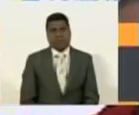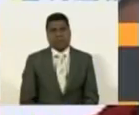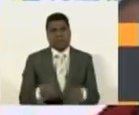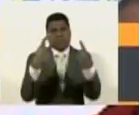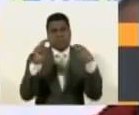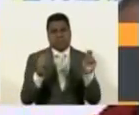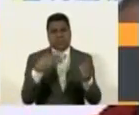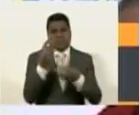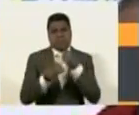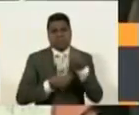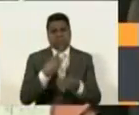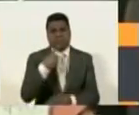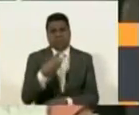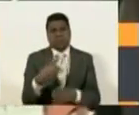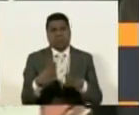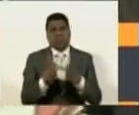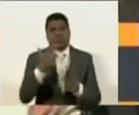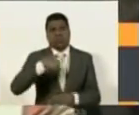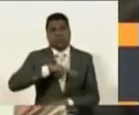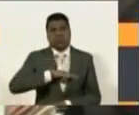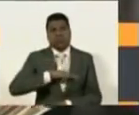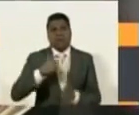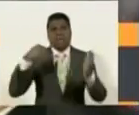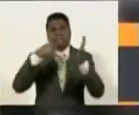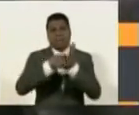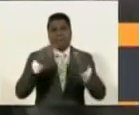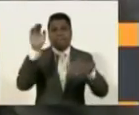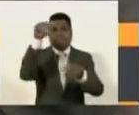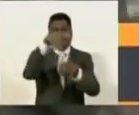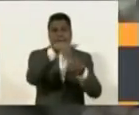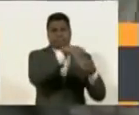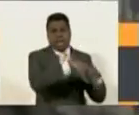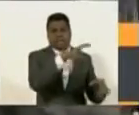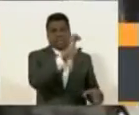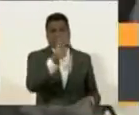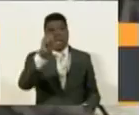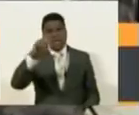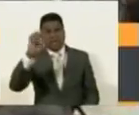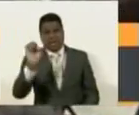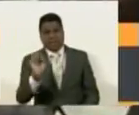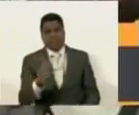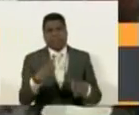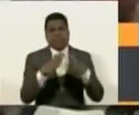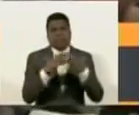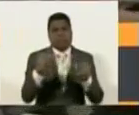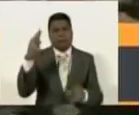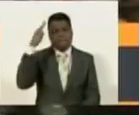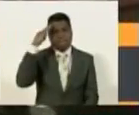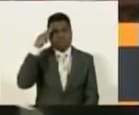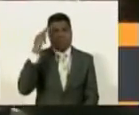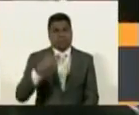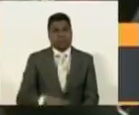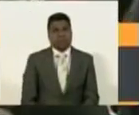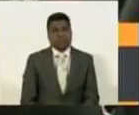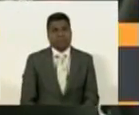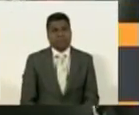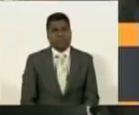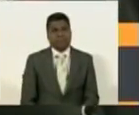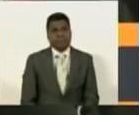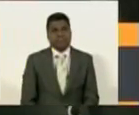esto porque vamos a una batalla electoral, ¿verdad? Pero vamos a una batalla moral. Y las